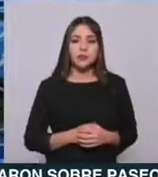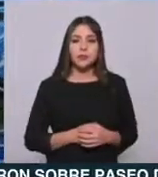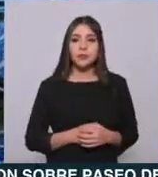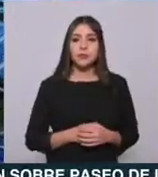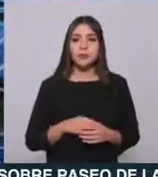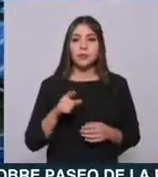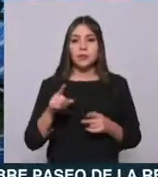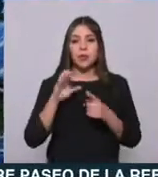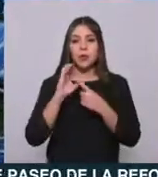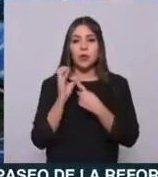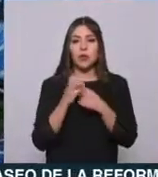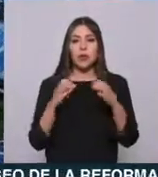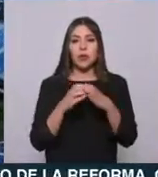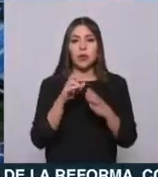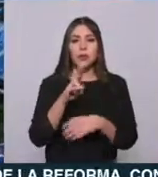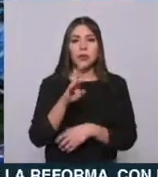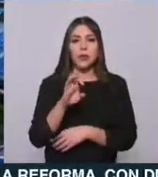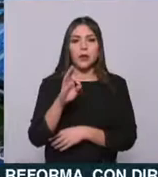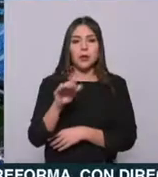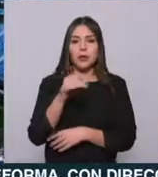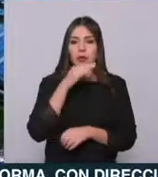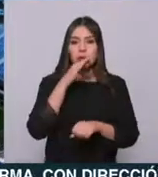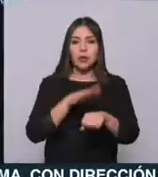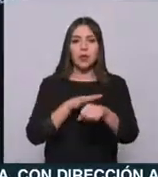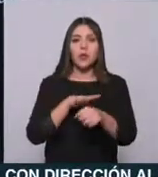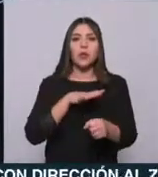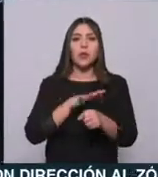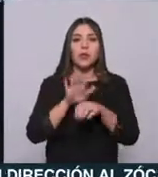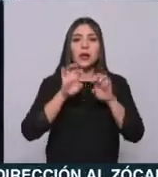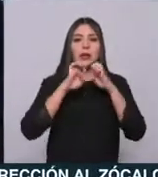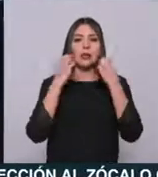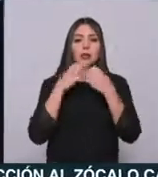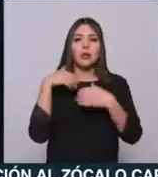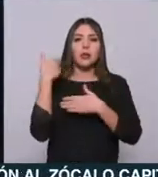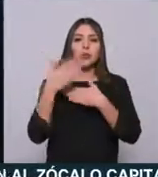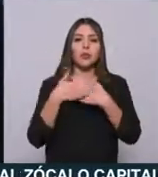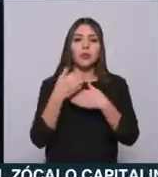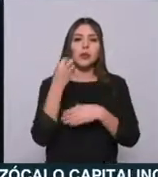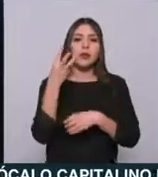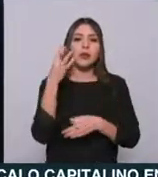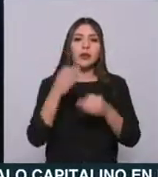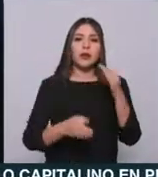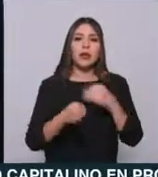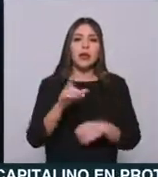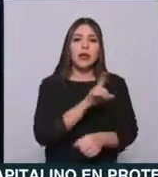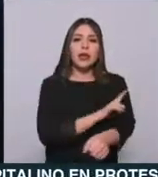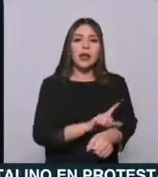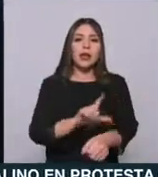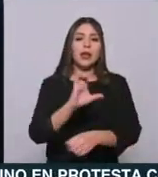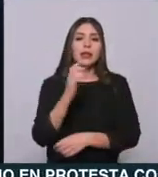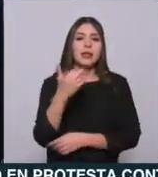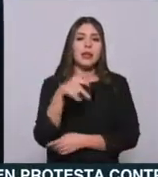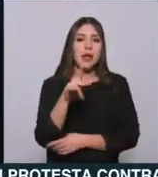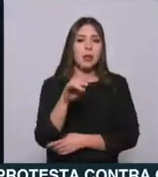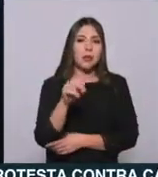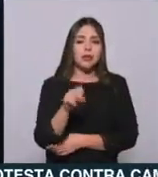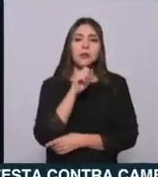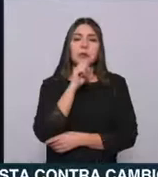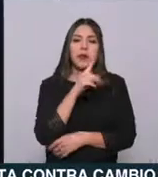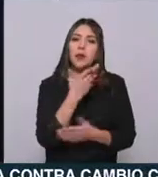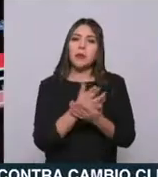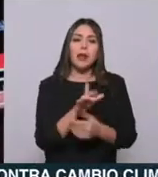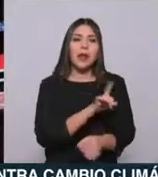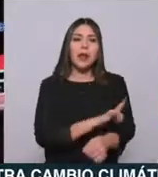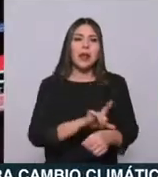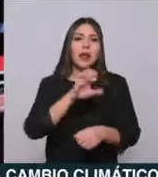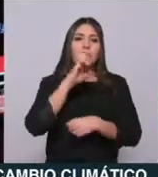El Comité Ejecutivo de la UEFA dio a conocer los estadios que albergarán las próximas 3 finales de la Champions League, así como la final de la Liga Europea. Serán